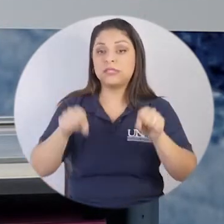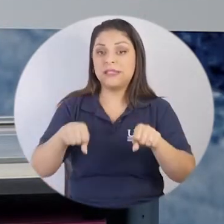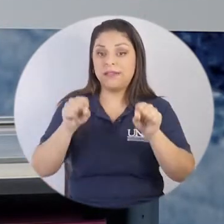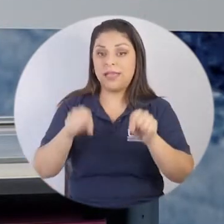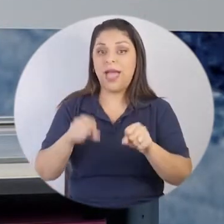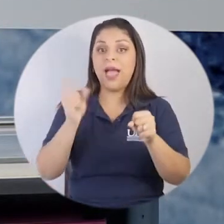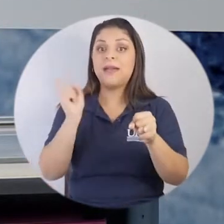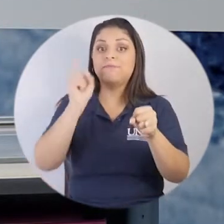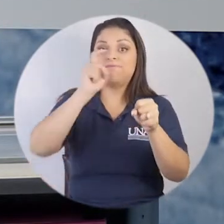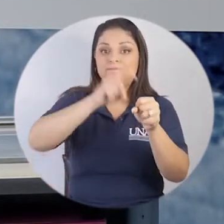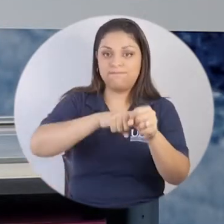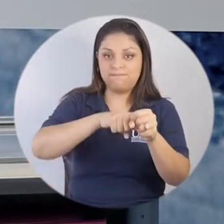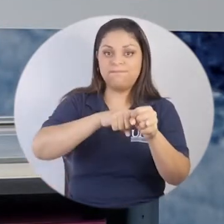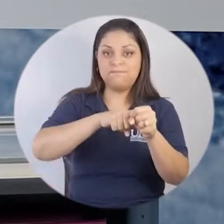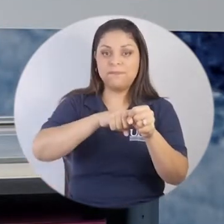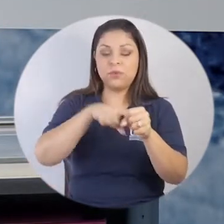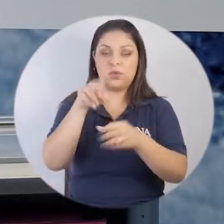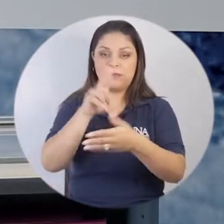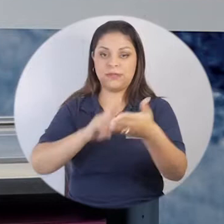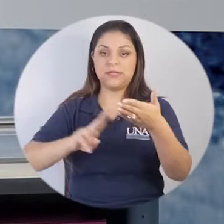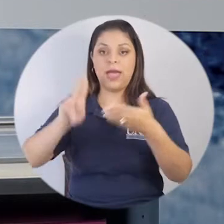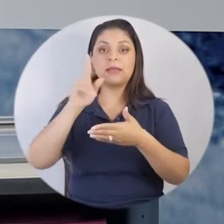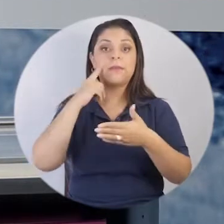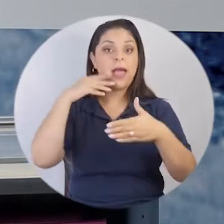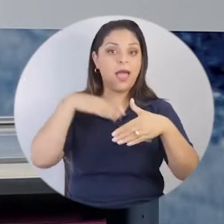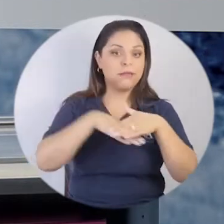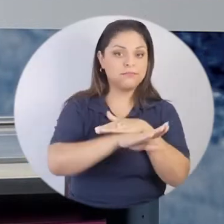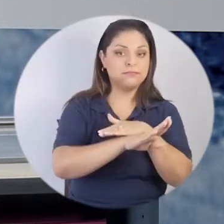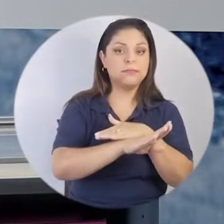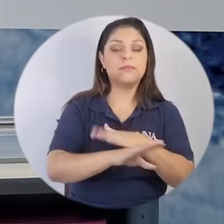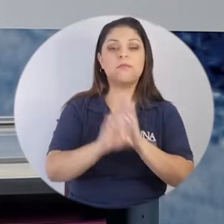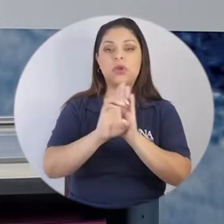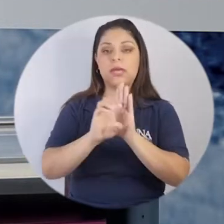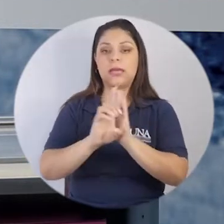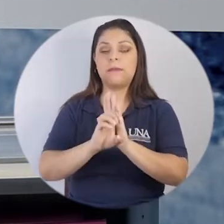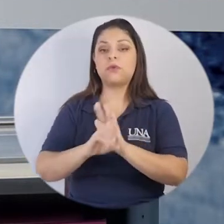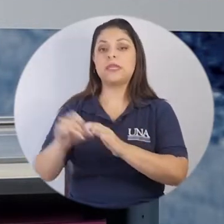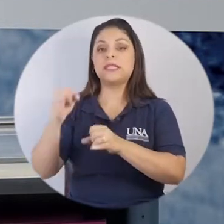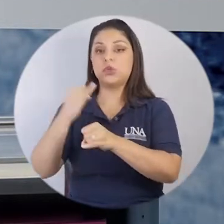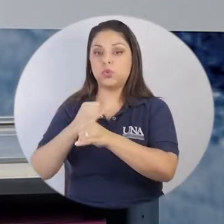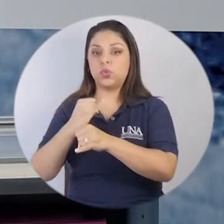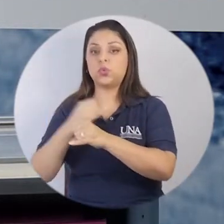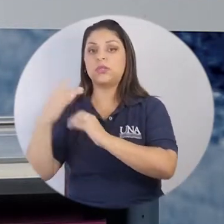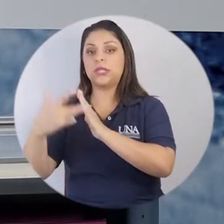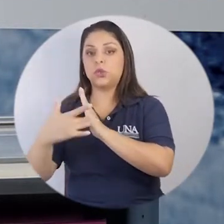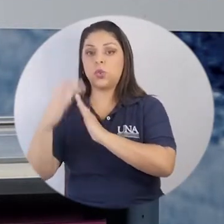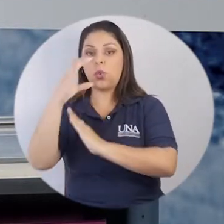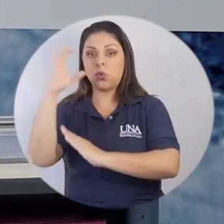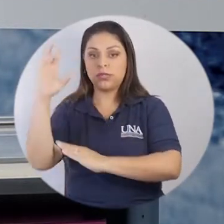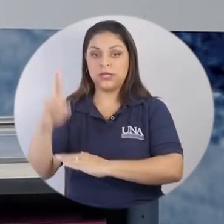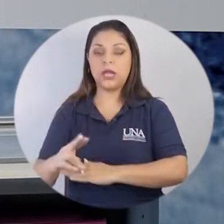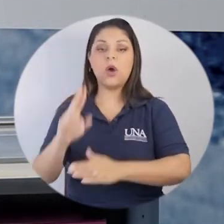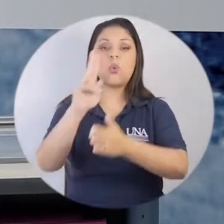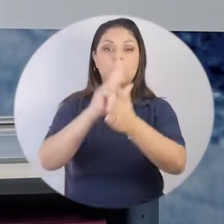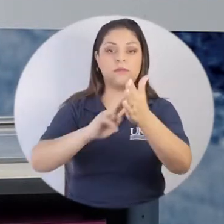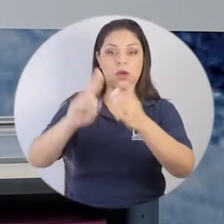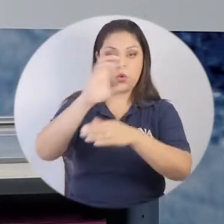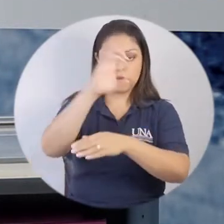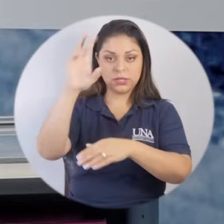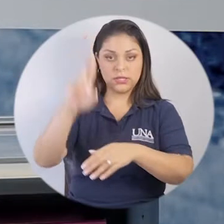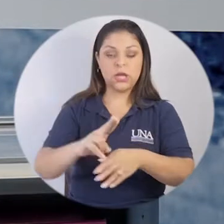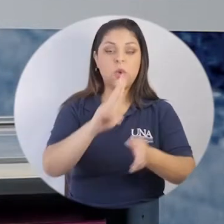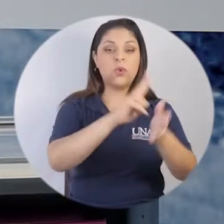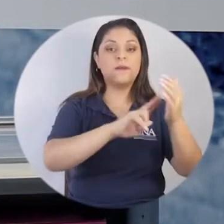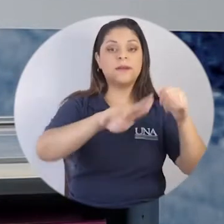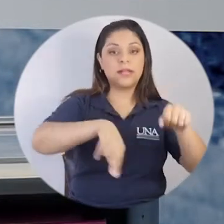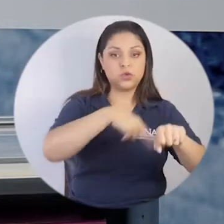de admisión de las universidades. En este caso, si hablamos, por ejemplo, del Instituto Tecnológico de Costa Rica, la Universidad de Costa Rica, la